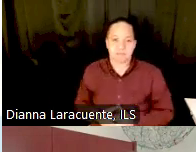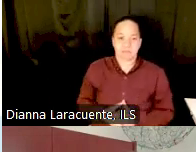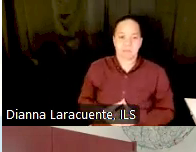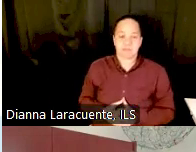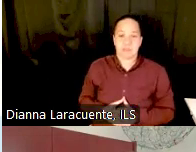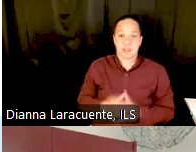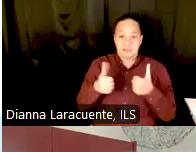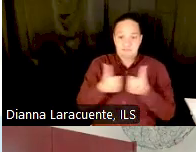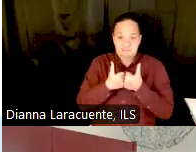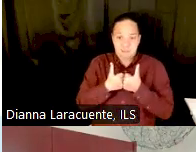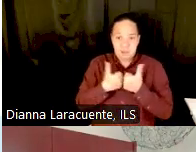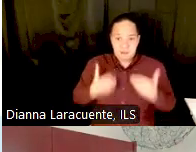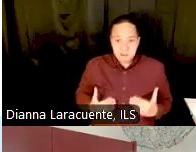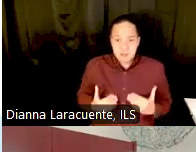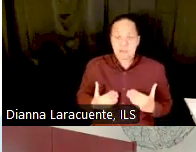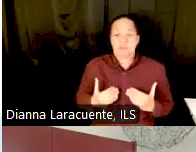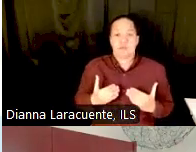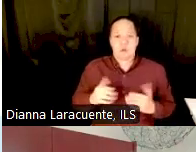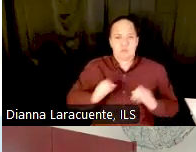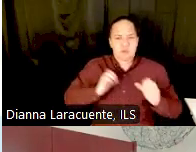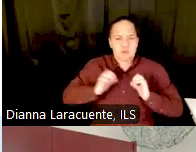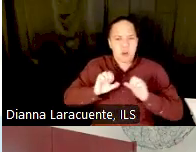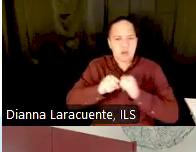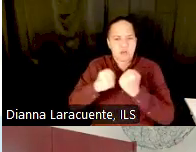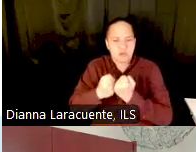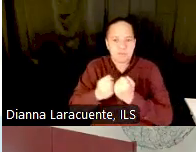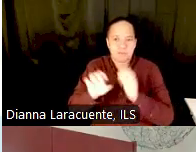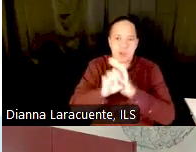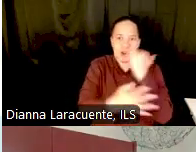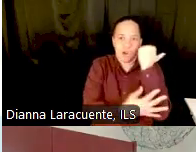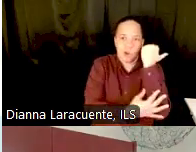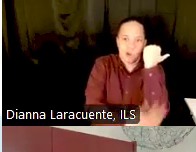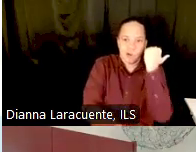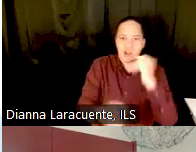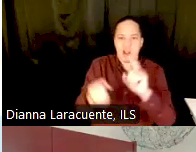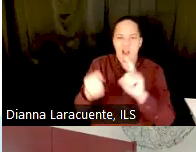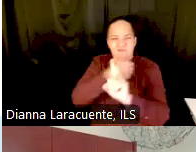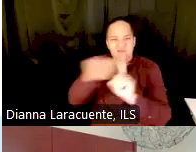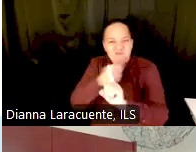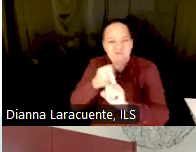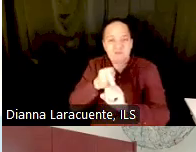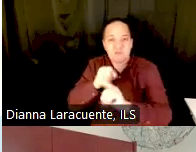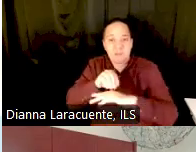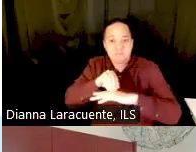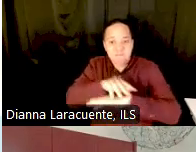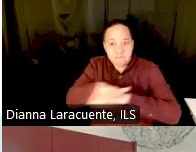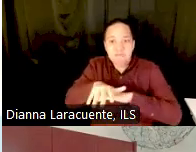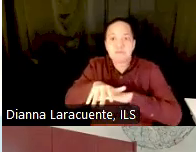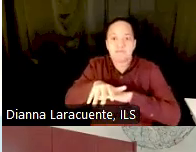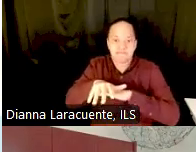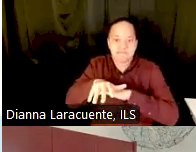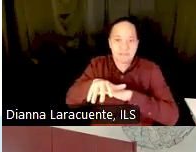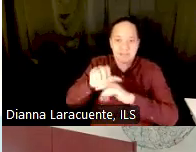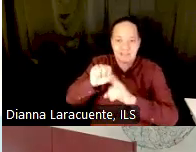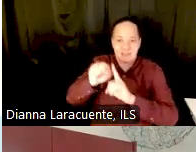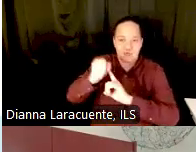desafío físico, emocional y social, como la pobreza, la violencia, van a influir en el estado mental